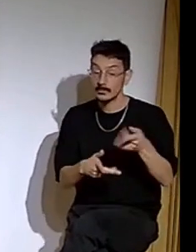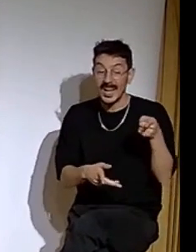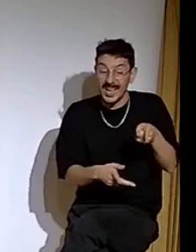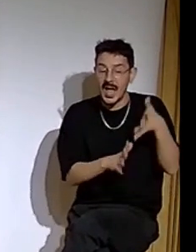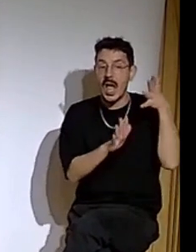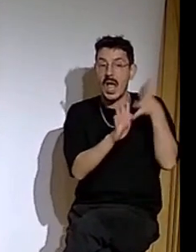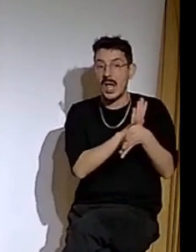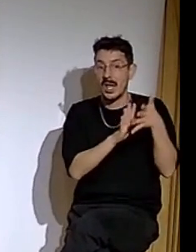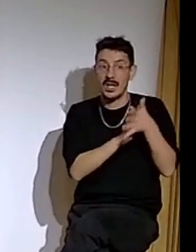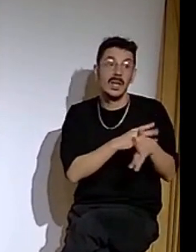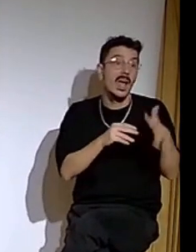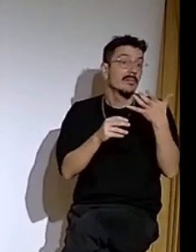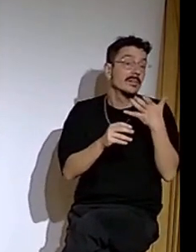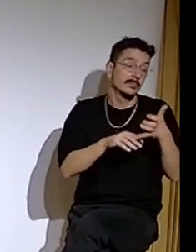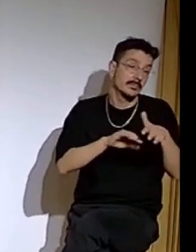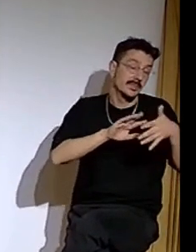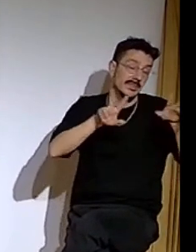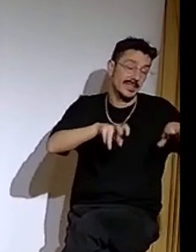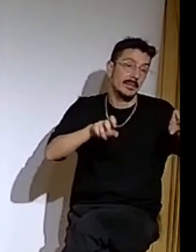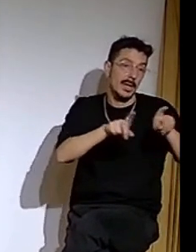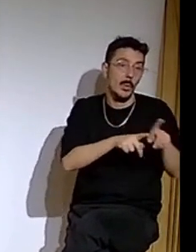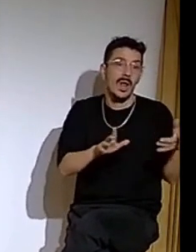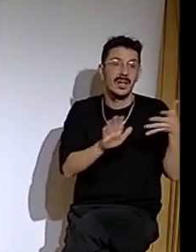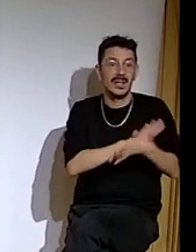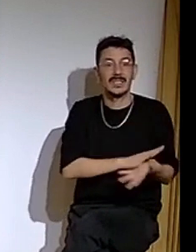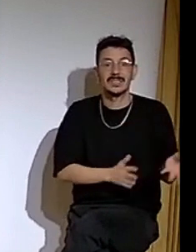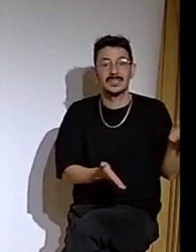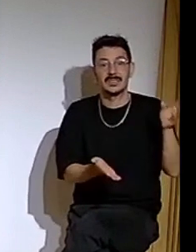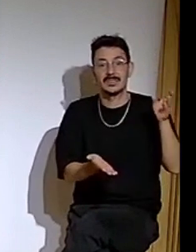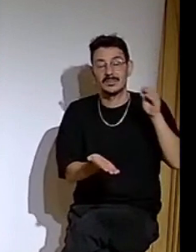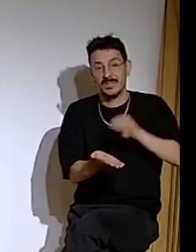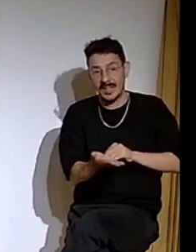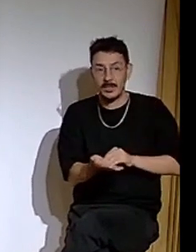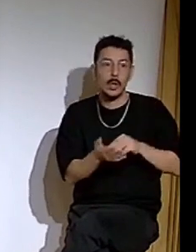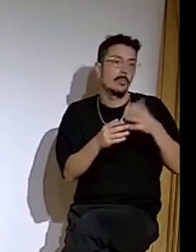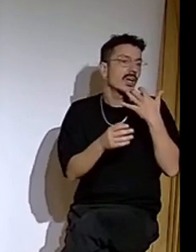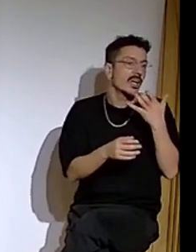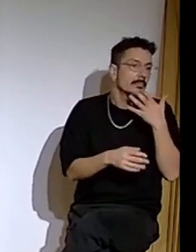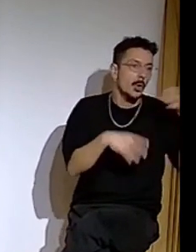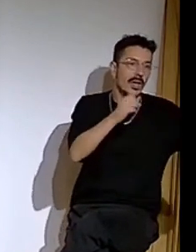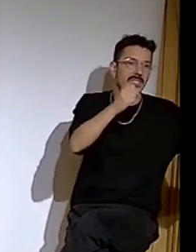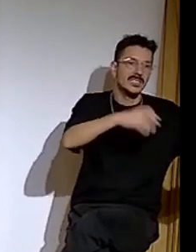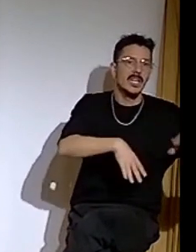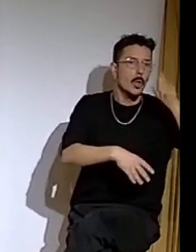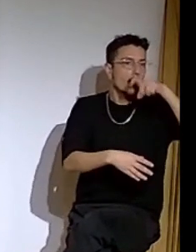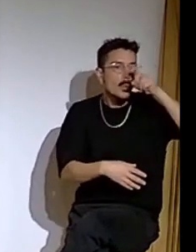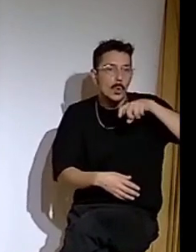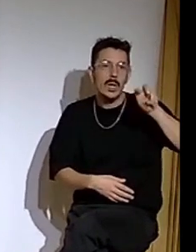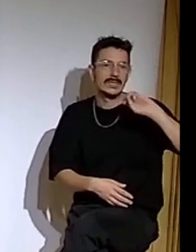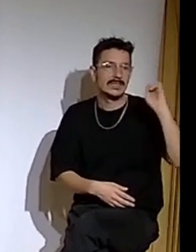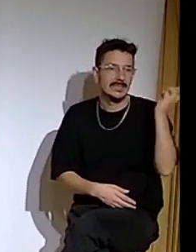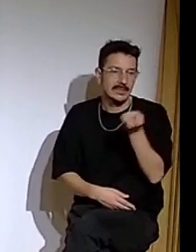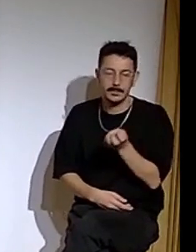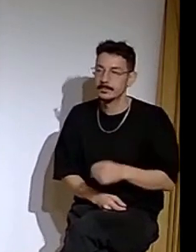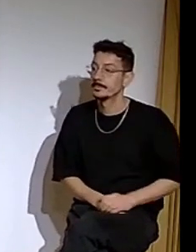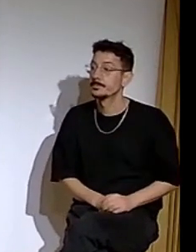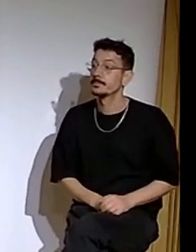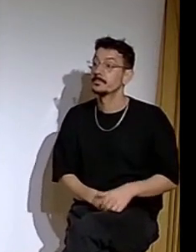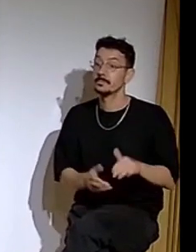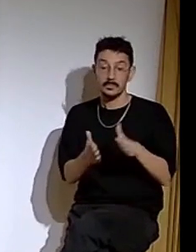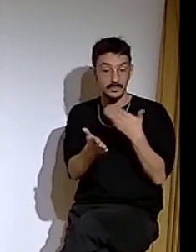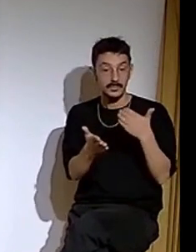de los hechizos de las brujas de hoy en día no que somos nosotras no y dice muy interesante el fanzine Sevilla en fiesta de primavera